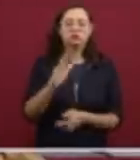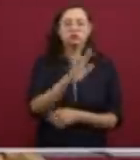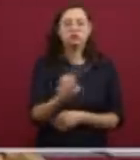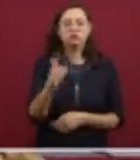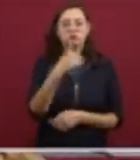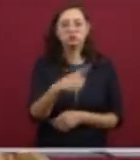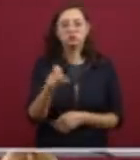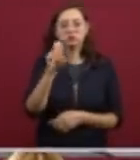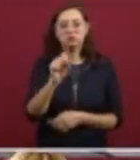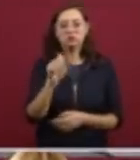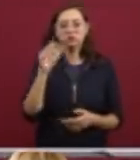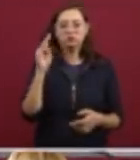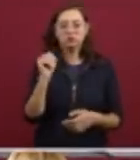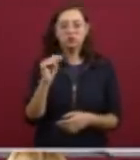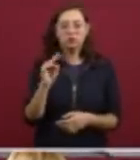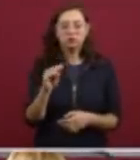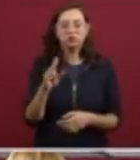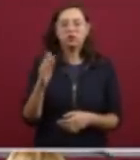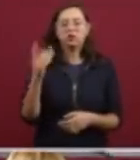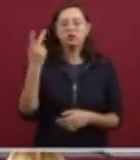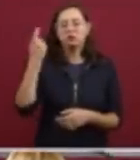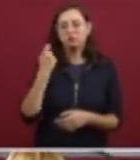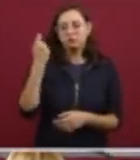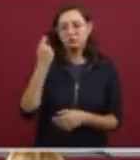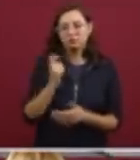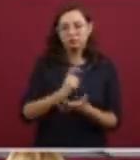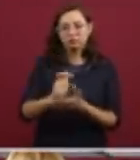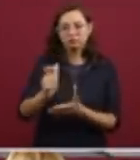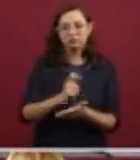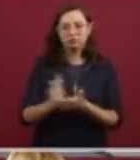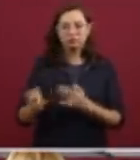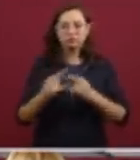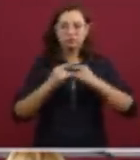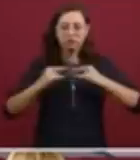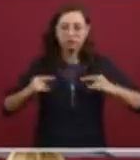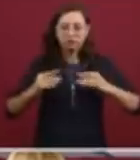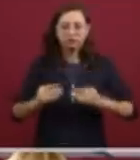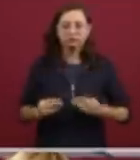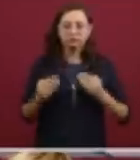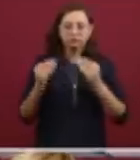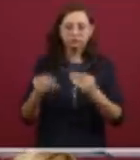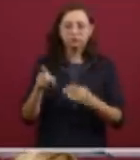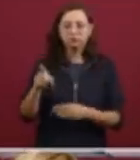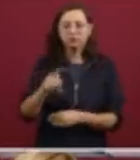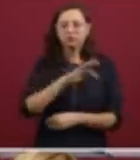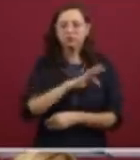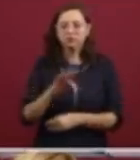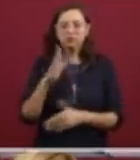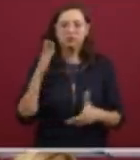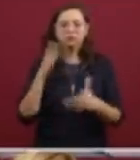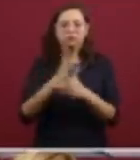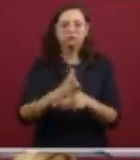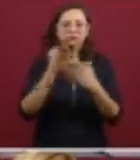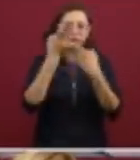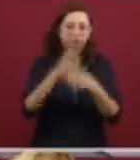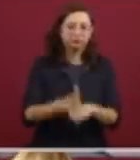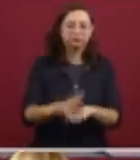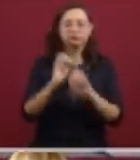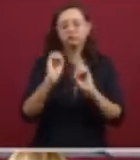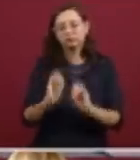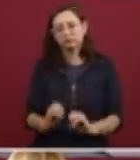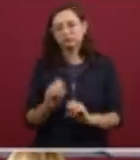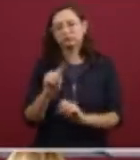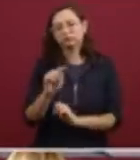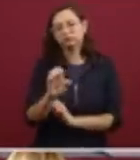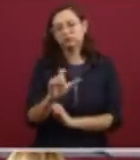2.508.190 becarios que reciben una orden de pago que cobran en alguna institución bancaria o a través de Telecom